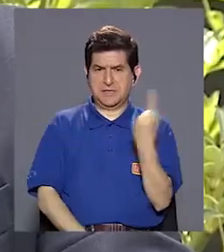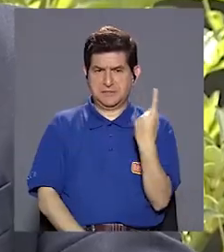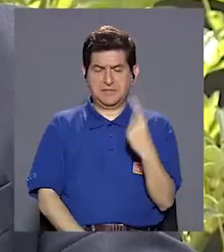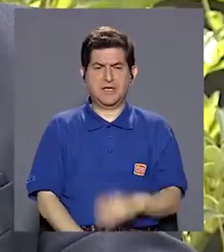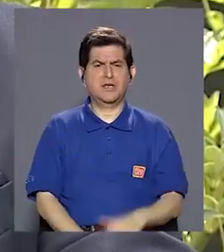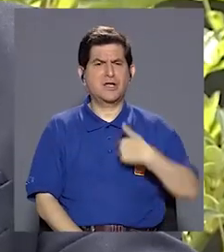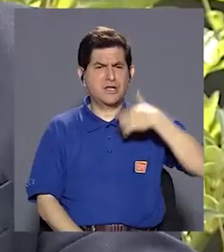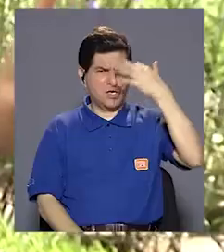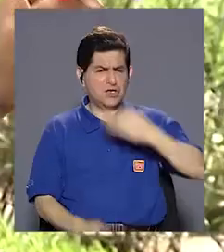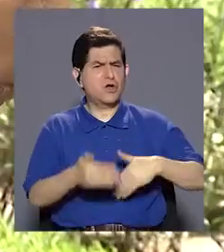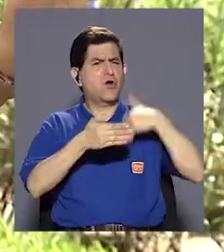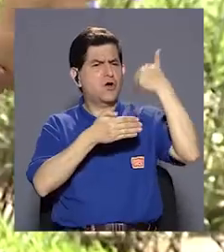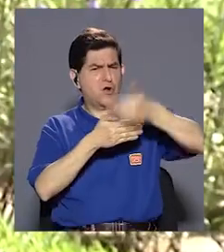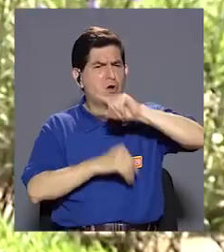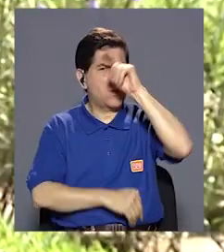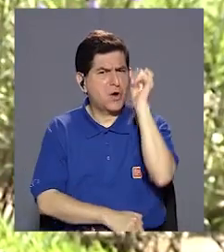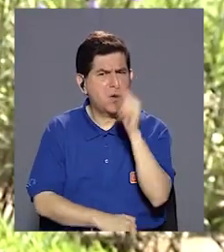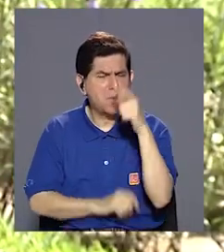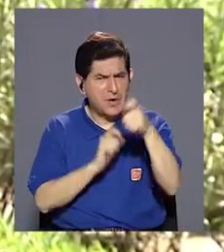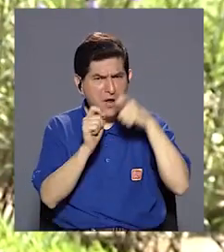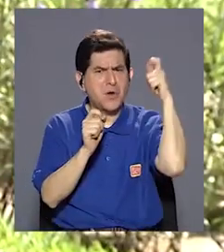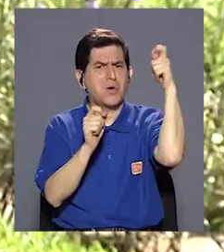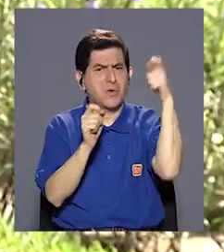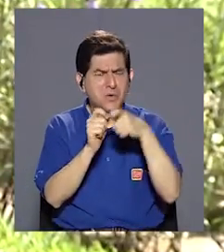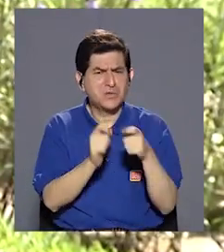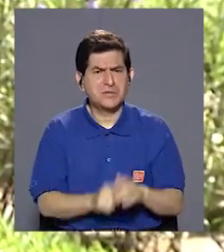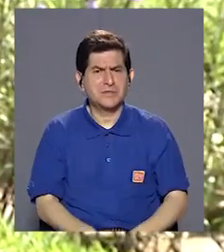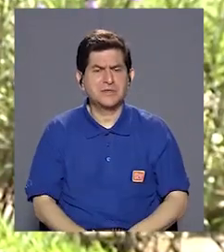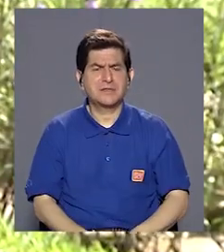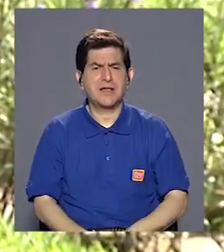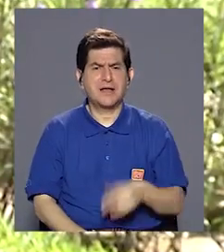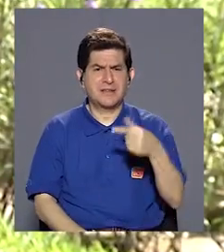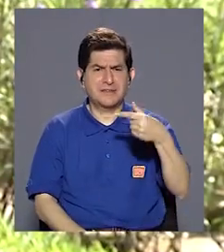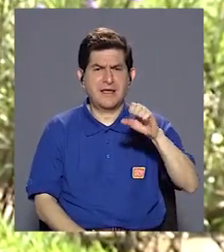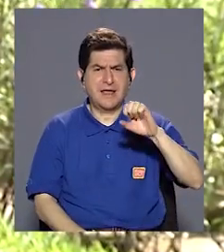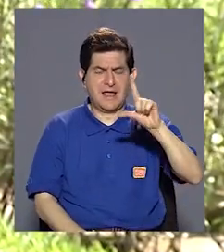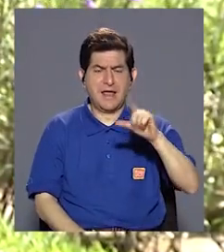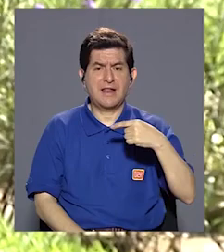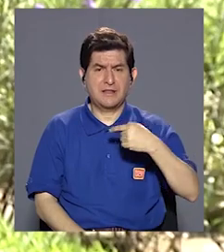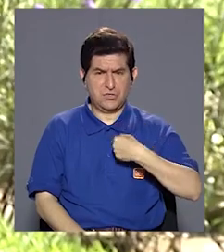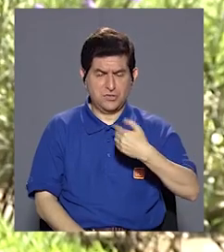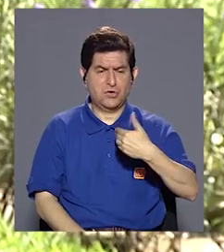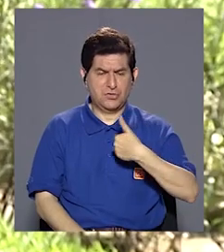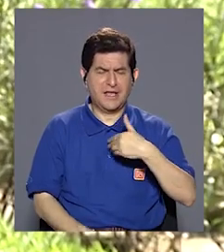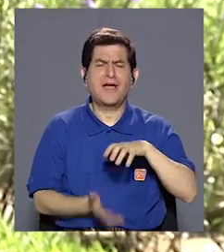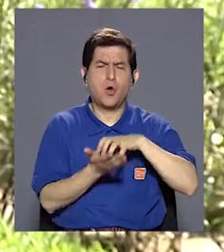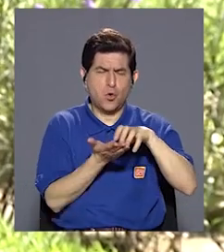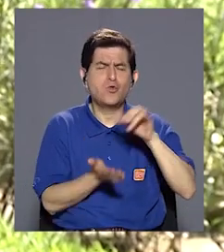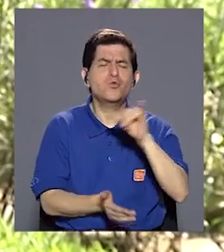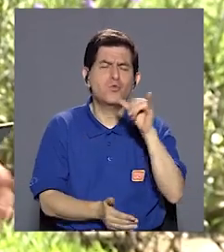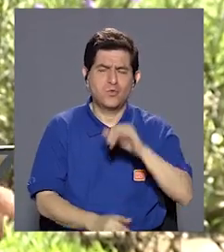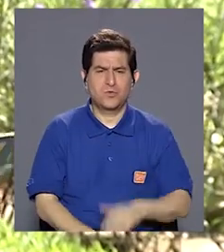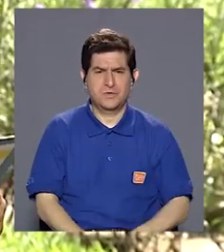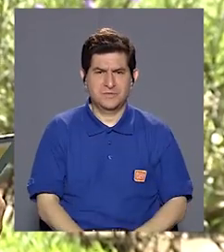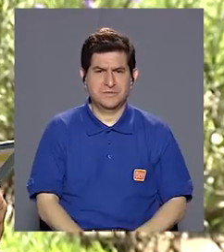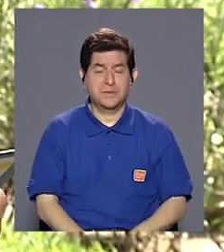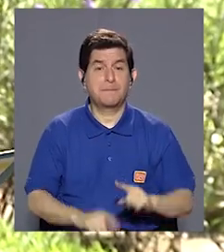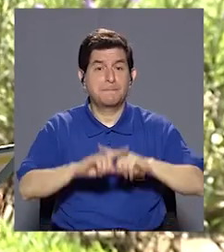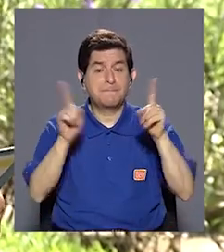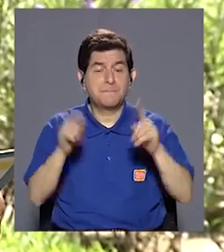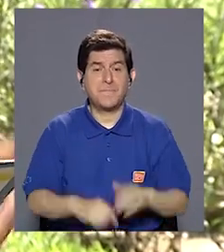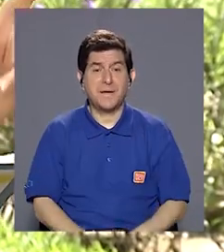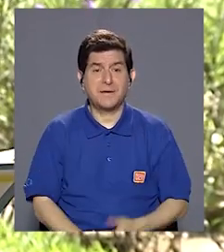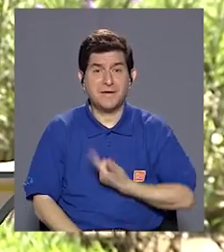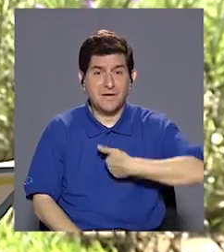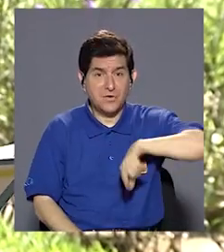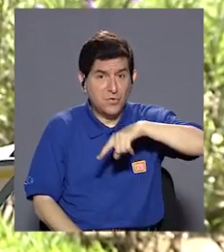permanente. De hecho, yo creo que más adelante le voy a preguntar específicamente sobre los geles. Okay. Porque de eso tengo mis dudas también. Okay.